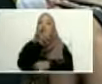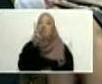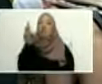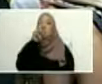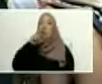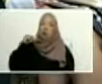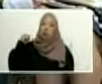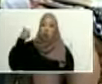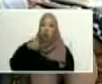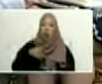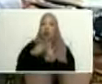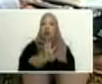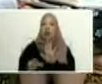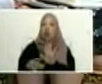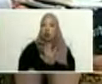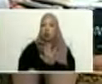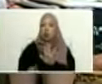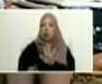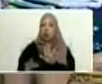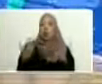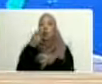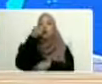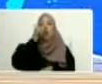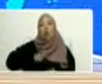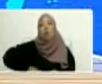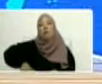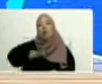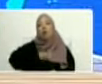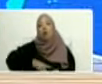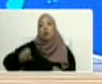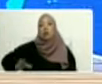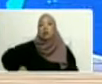por nuestros derechos solo el pueblo salva al pueblo.